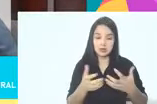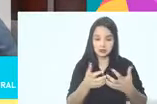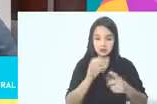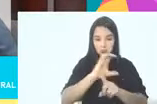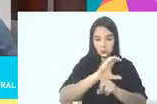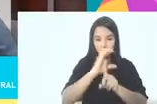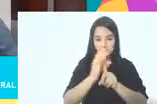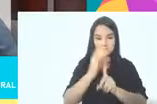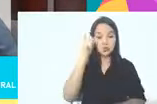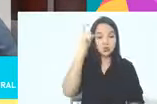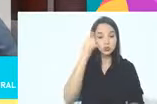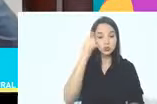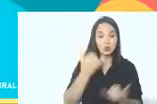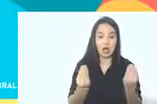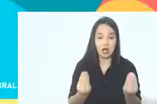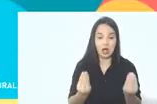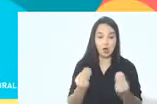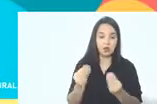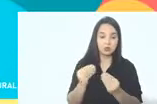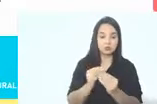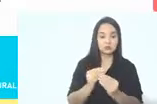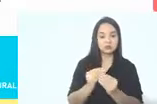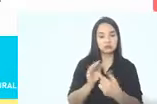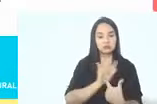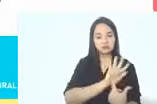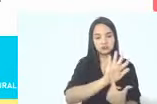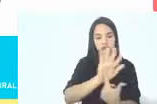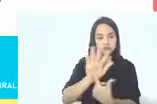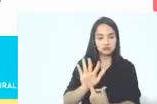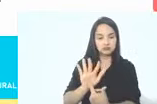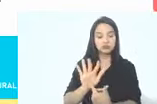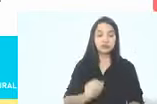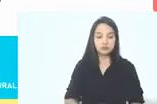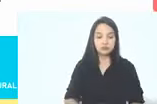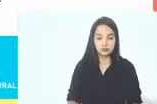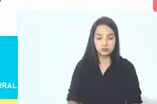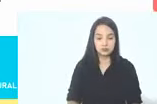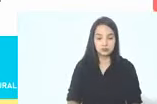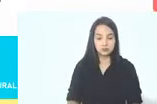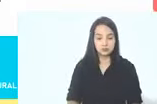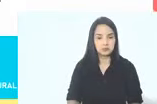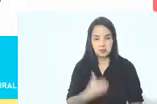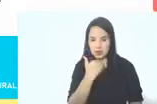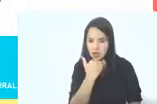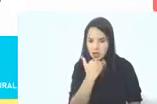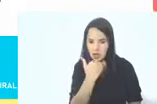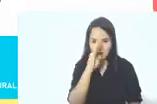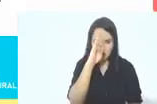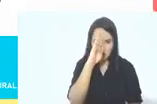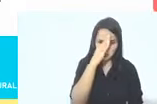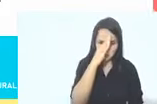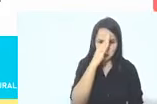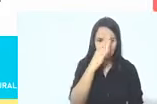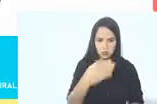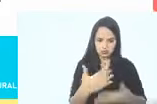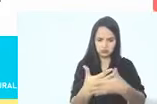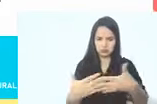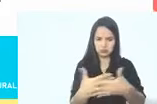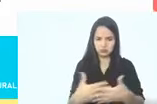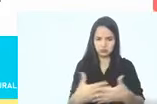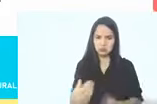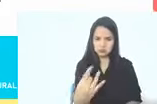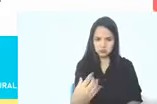Entonces, la meta 2 es una meta de formación, donde vamos a encontrar diplomados de formación de formadores, diplomados de